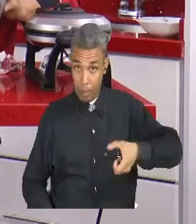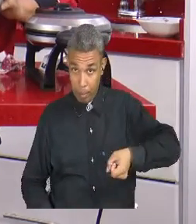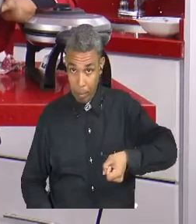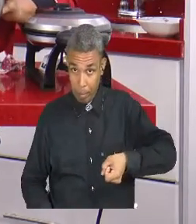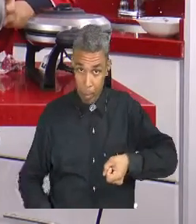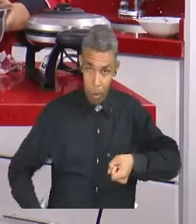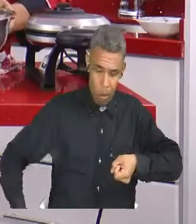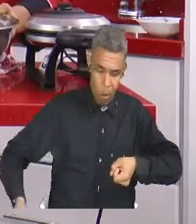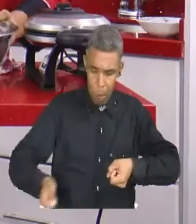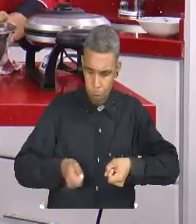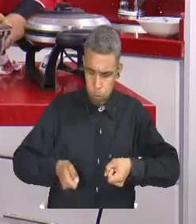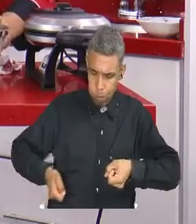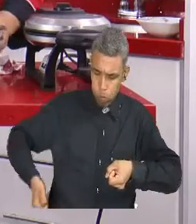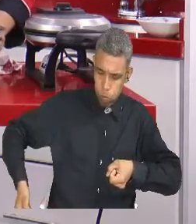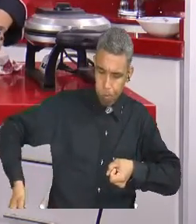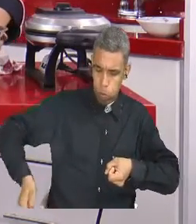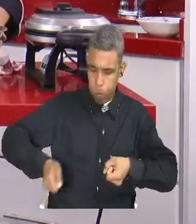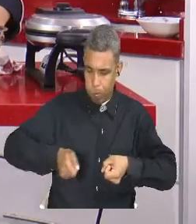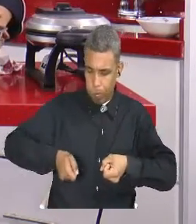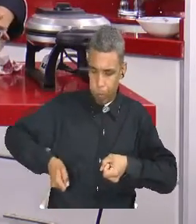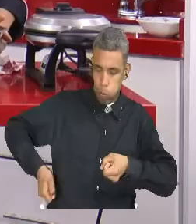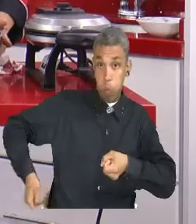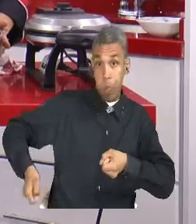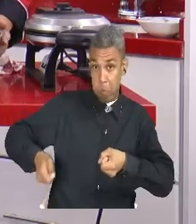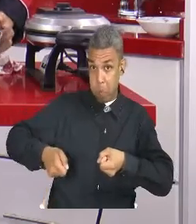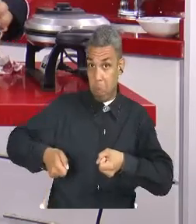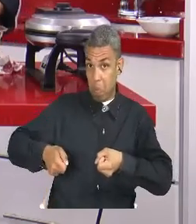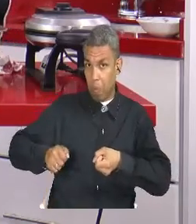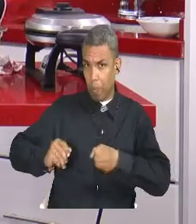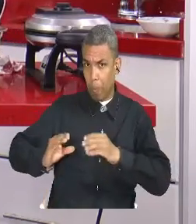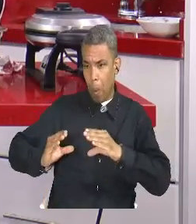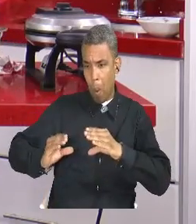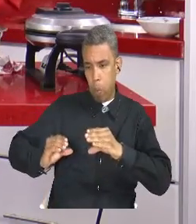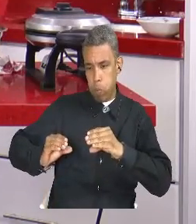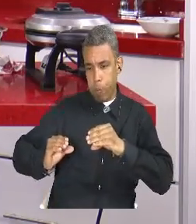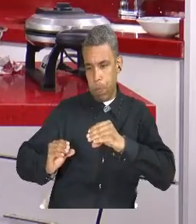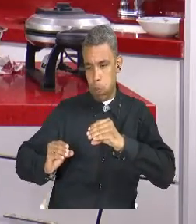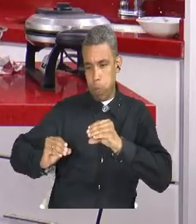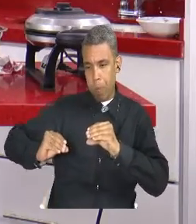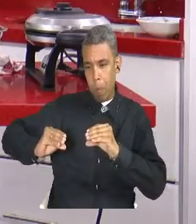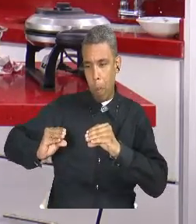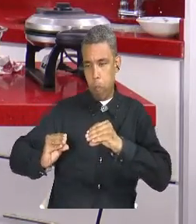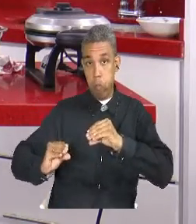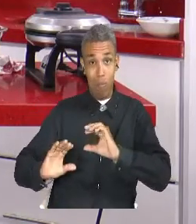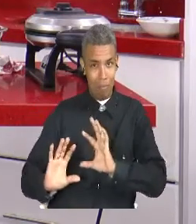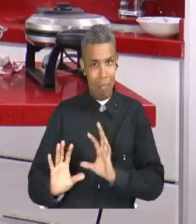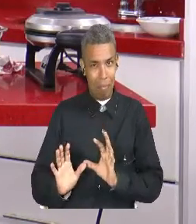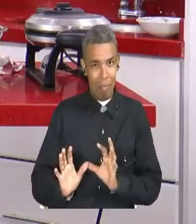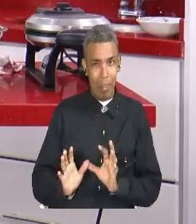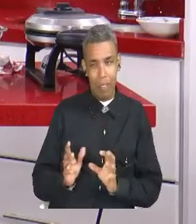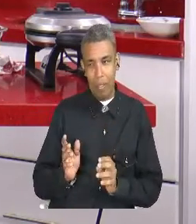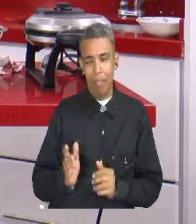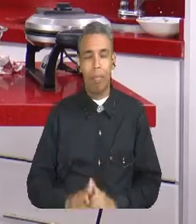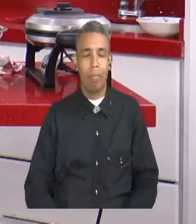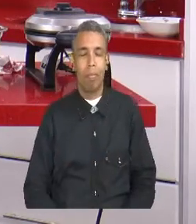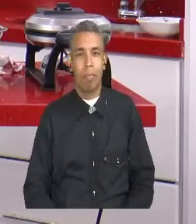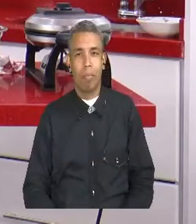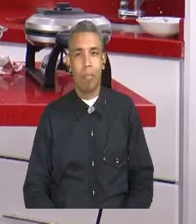consistente para nuestra waflera. ¿Listo? Si quiere cambiamos de instrumento, ¿ok?